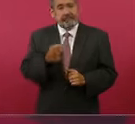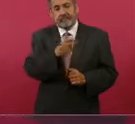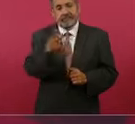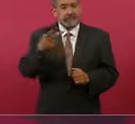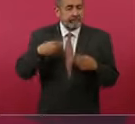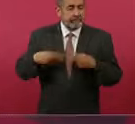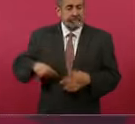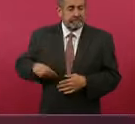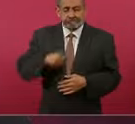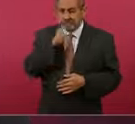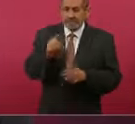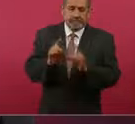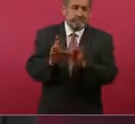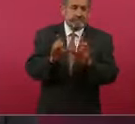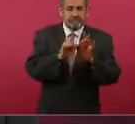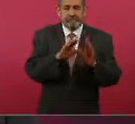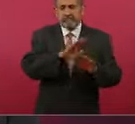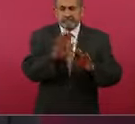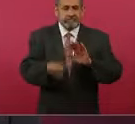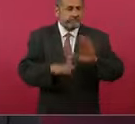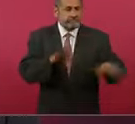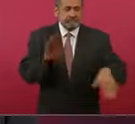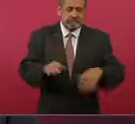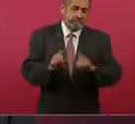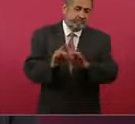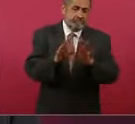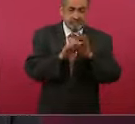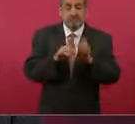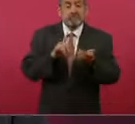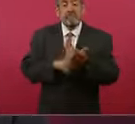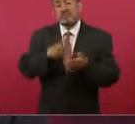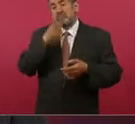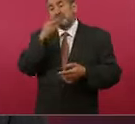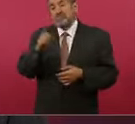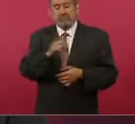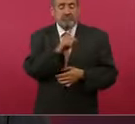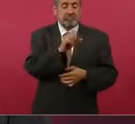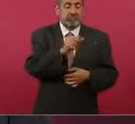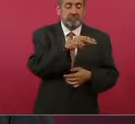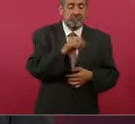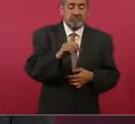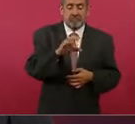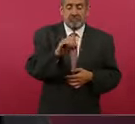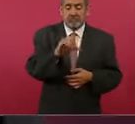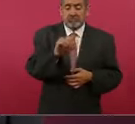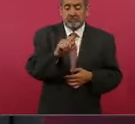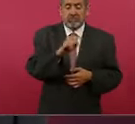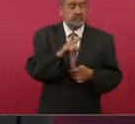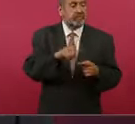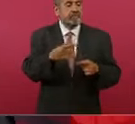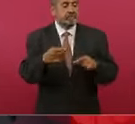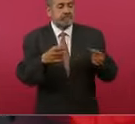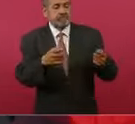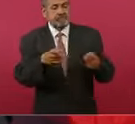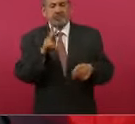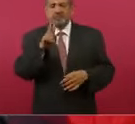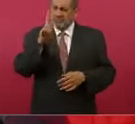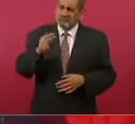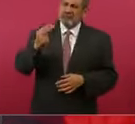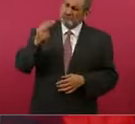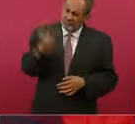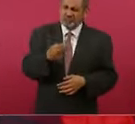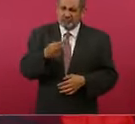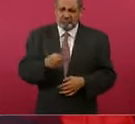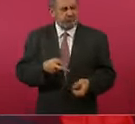inocentes, van a haber daños colaterales, así les llamaban a eso, pero es necesario.